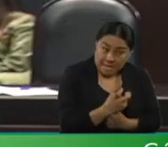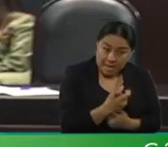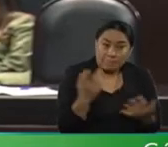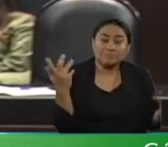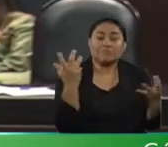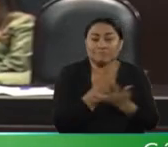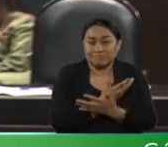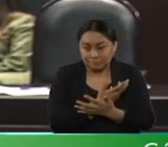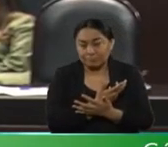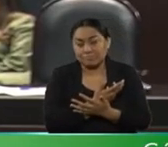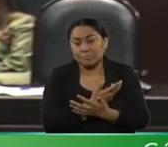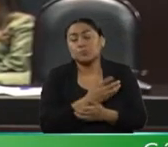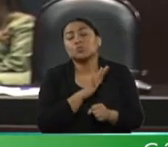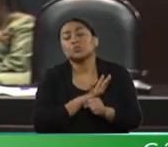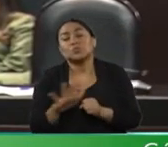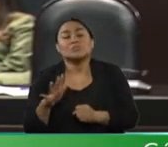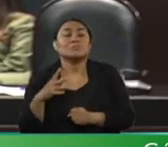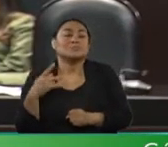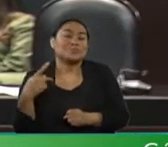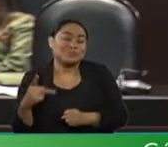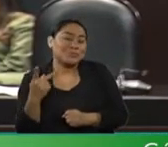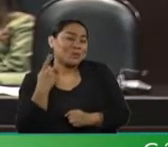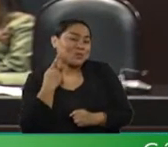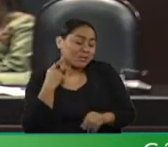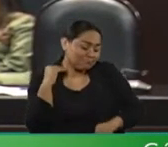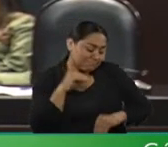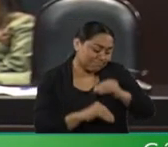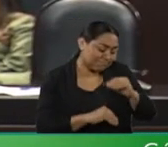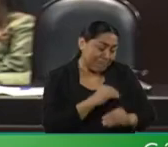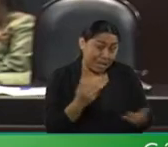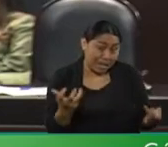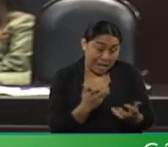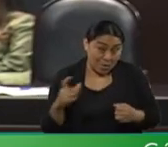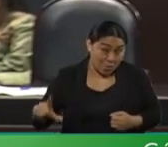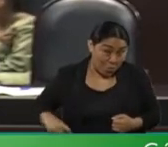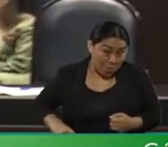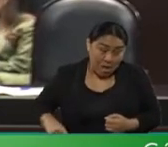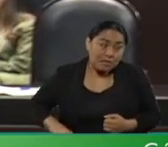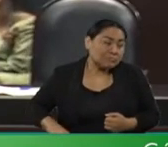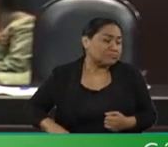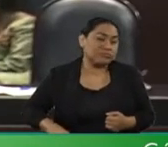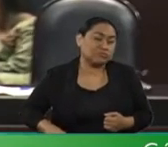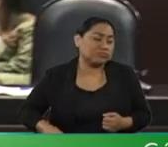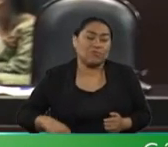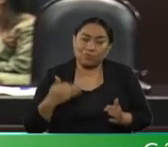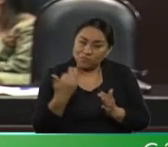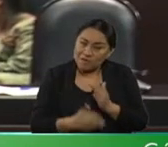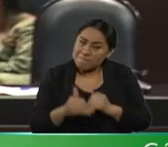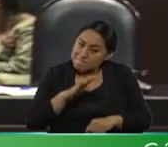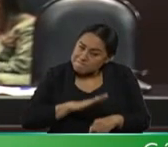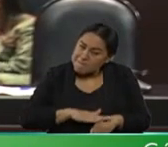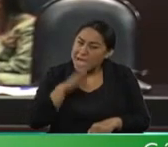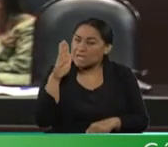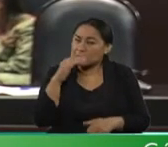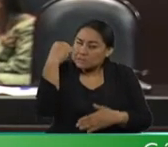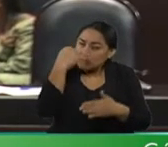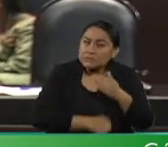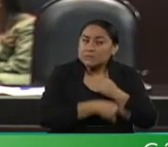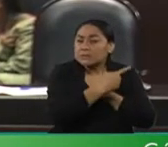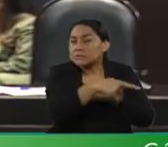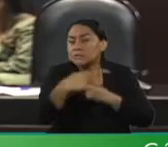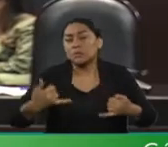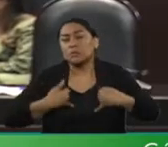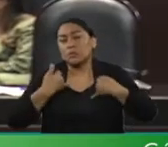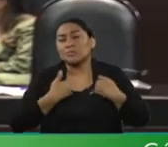observar que las políticas públicas aplicadas por el gobierno no satisfacen los requerimientos de fondo de los jóvenes